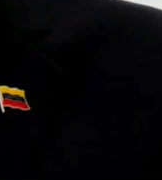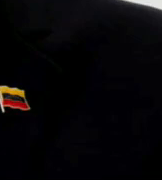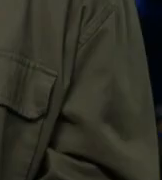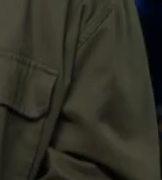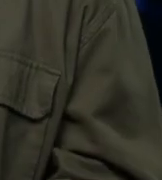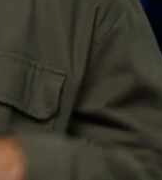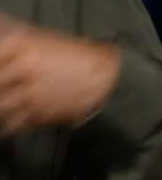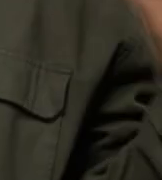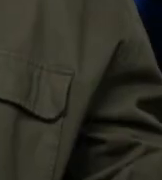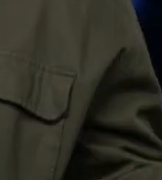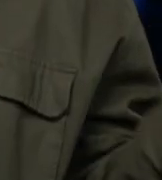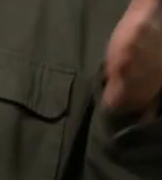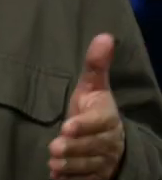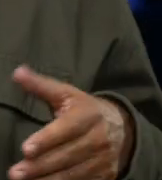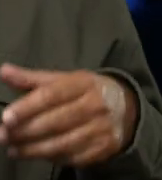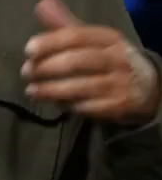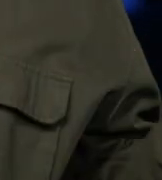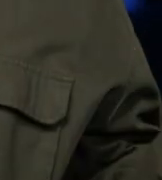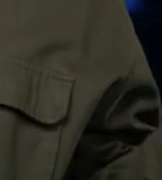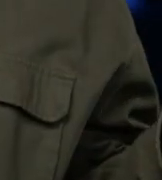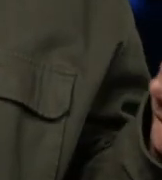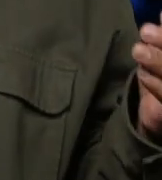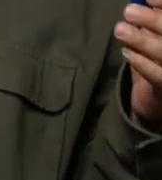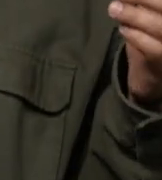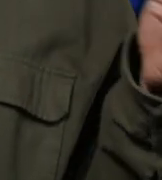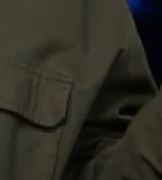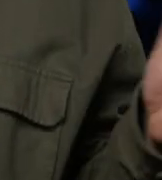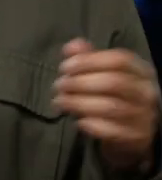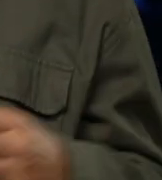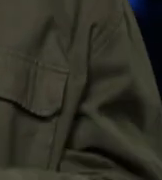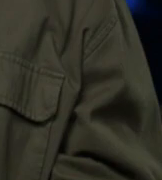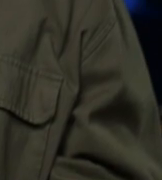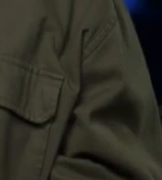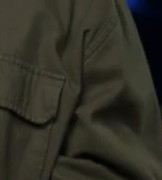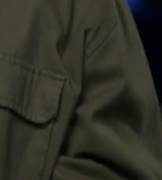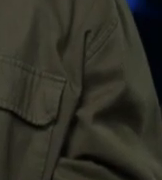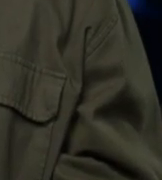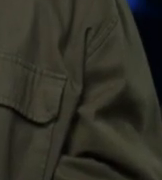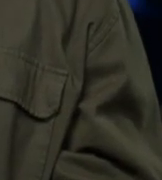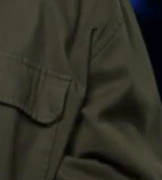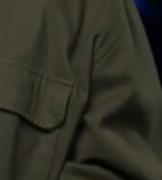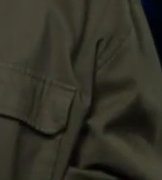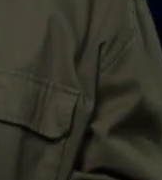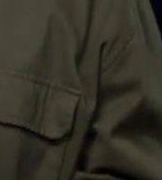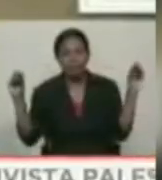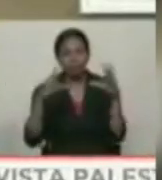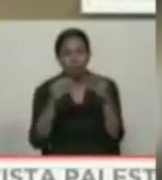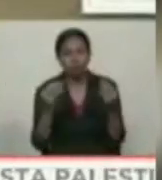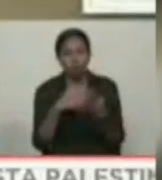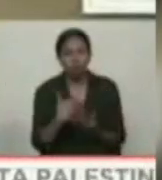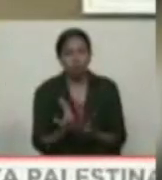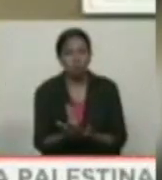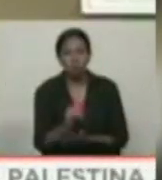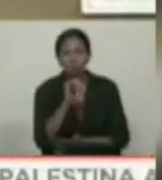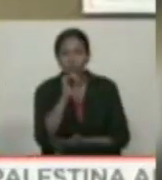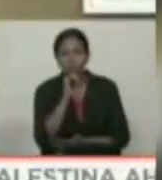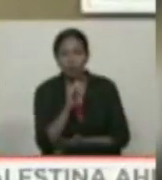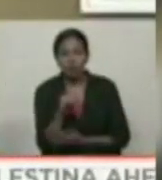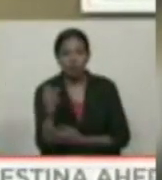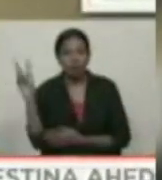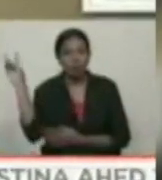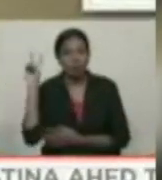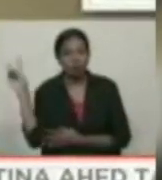fern el yo que es una mezcla entre somnífero y fernel yo lo segundo no sé qué será arriaza convoca a una rueda de prensa para informarle al país